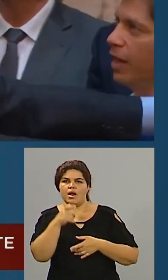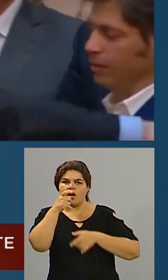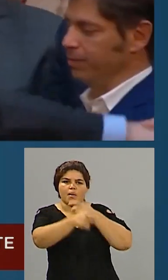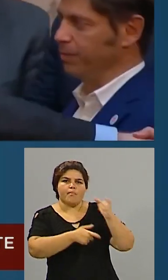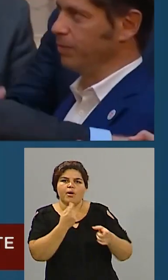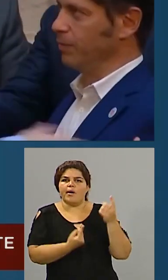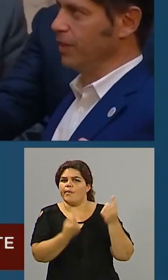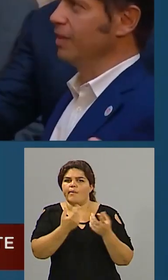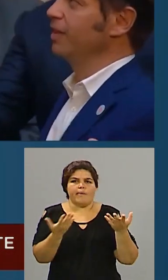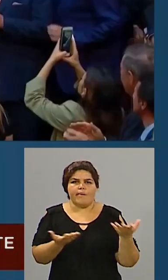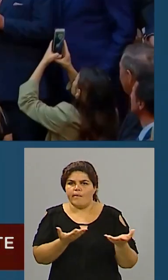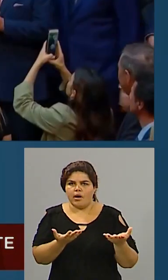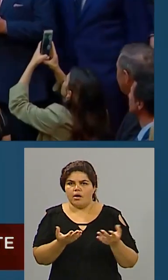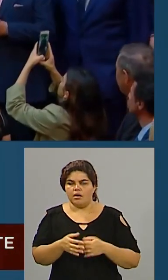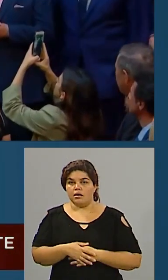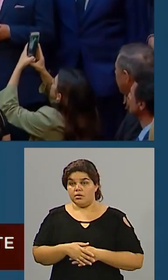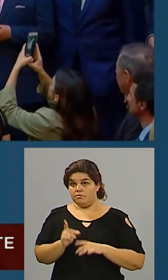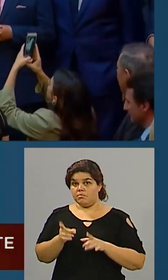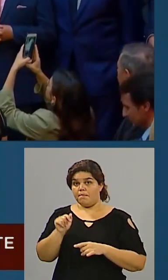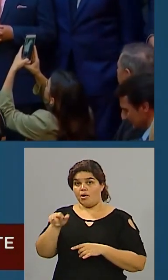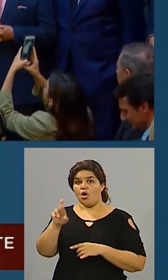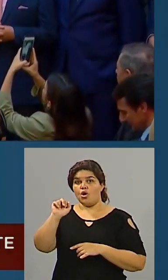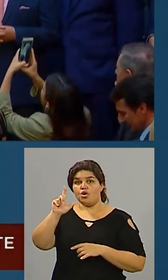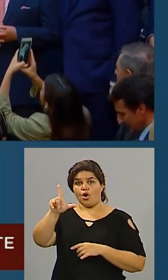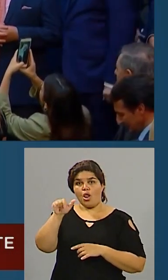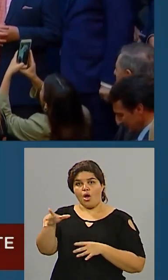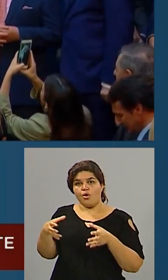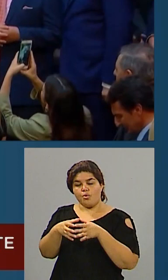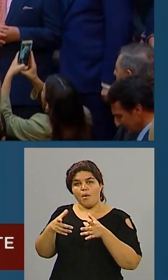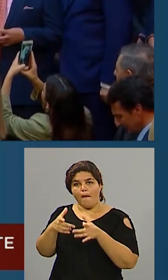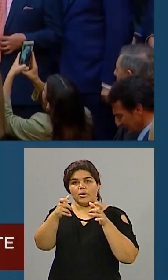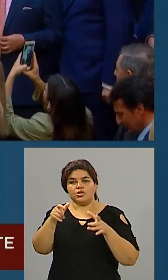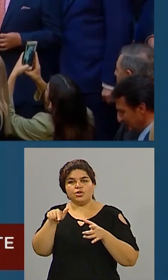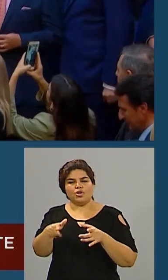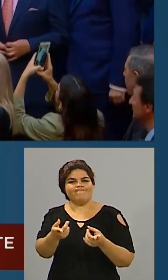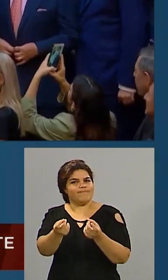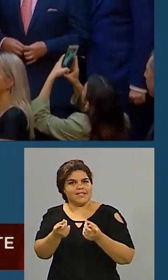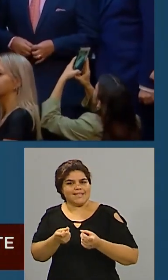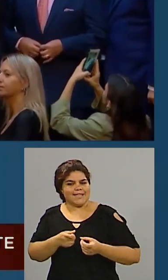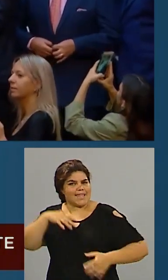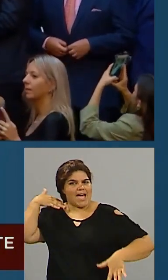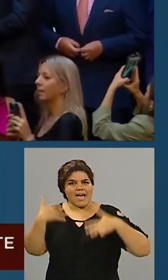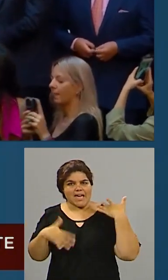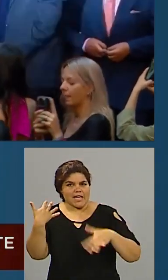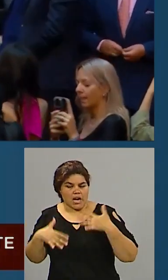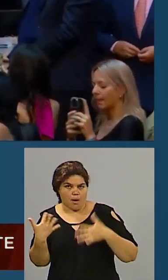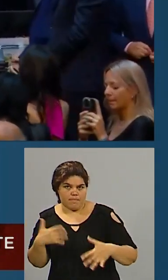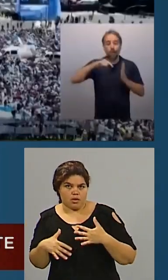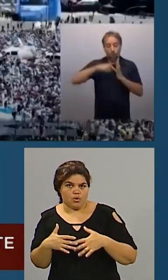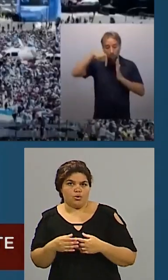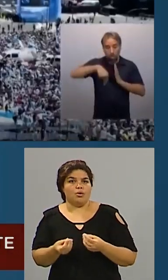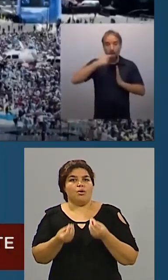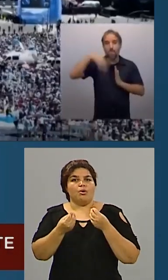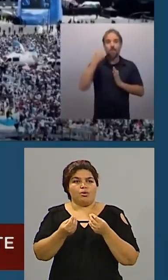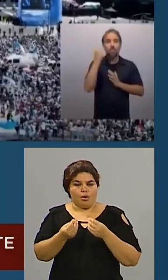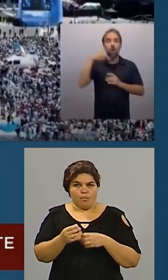Y el rol de la oposición, en primer lugar, tiene que reaccionar en el primer momento, acompañando, dándole cierto